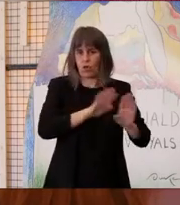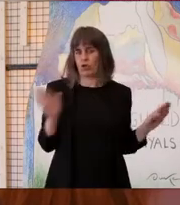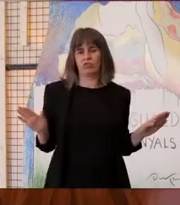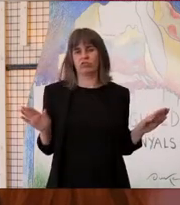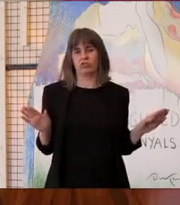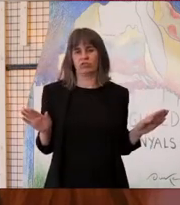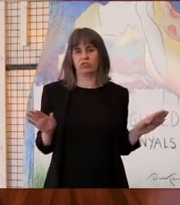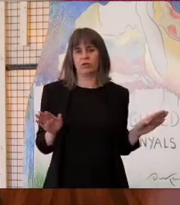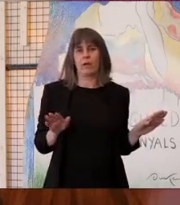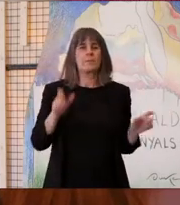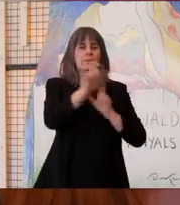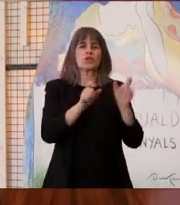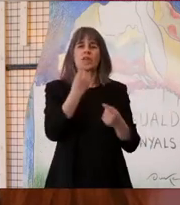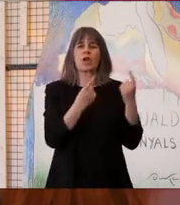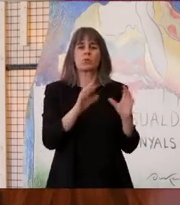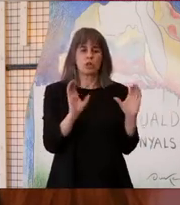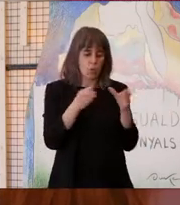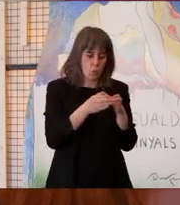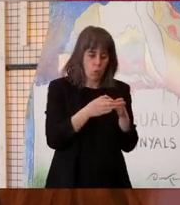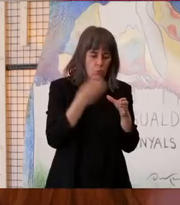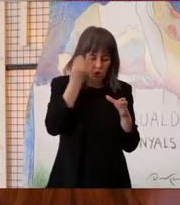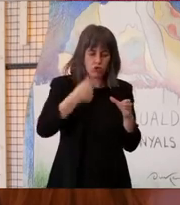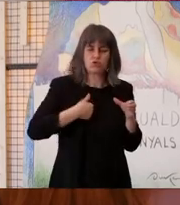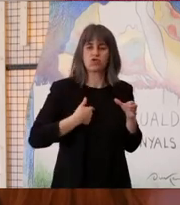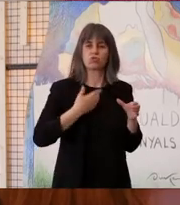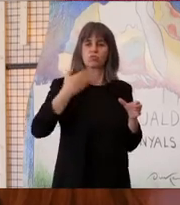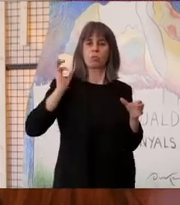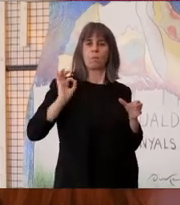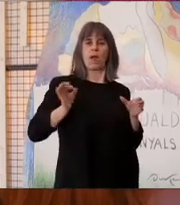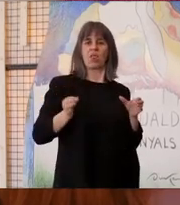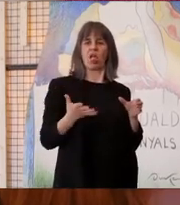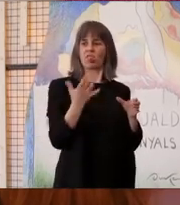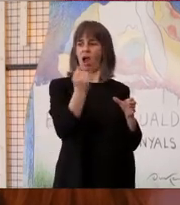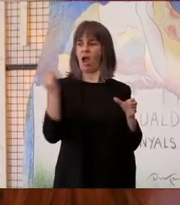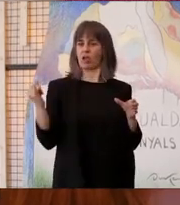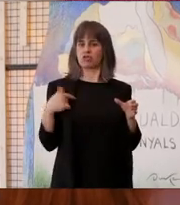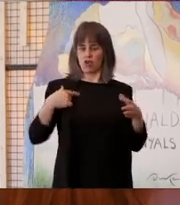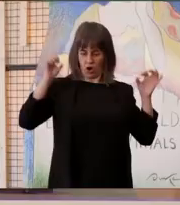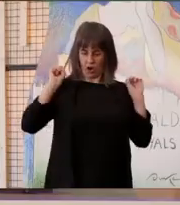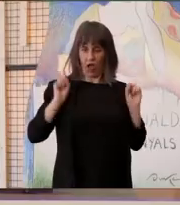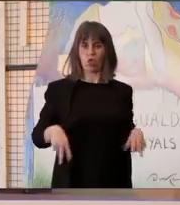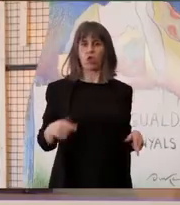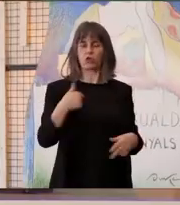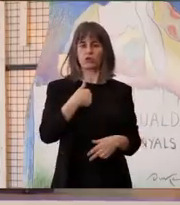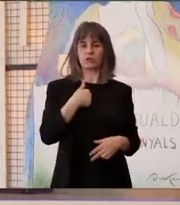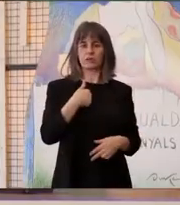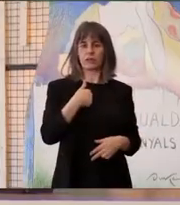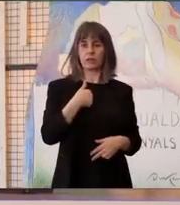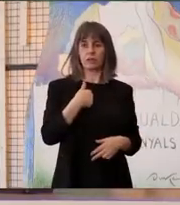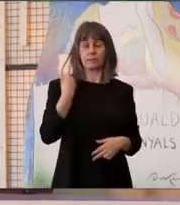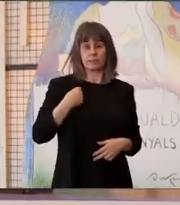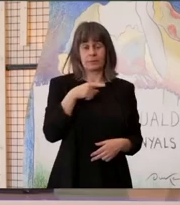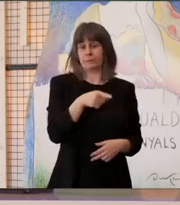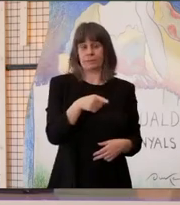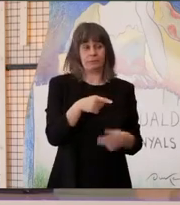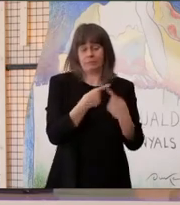cree que tiene las verdades absolutas verdad es más creo que no nada tiene que ver con una visión avanzada del